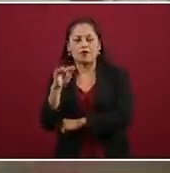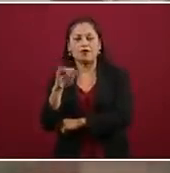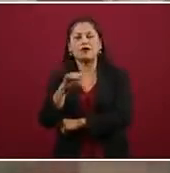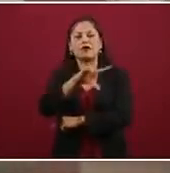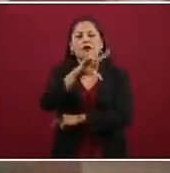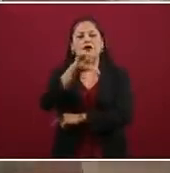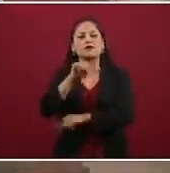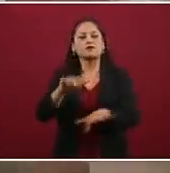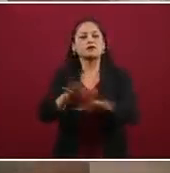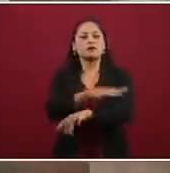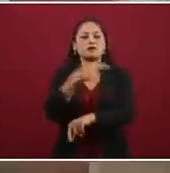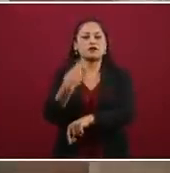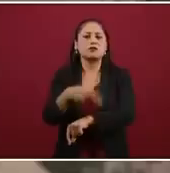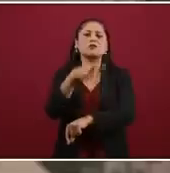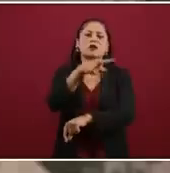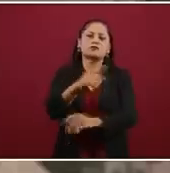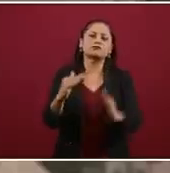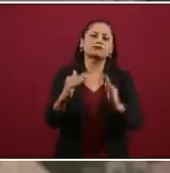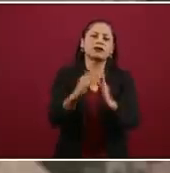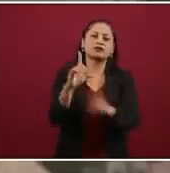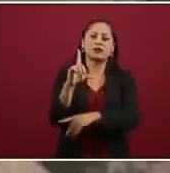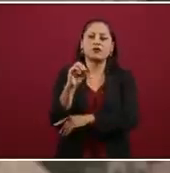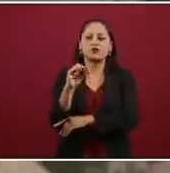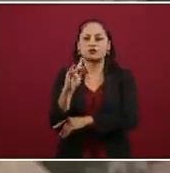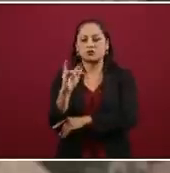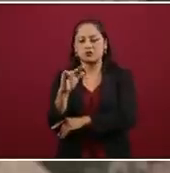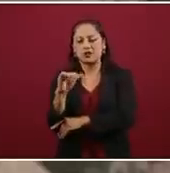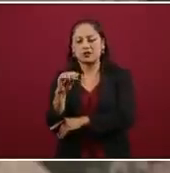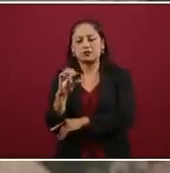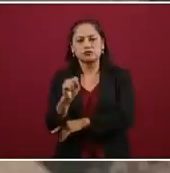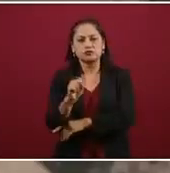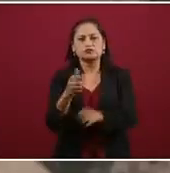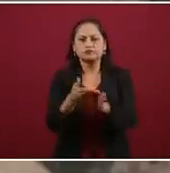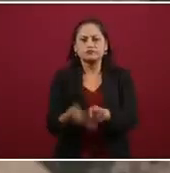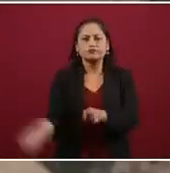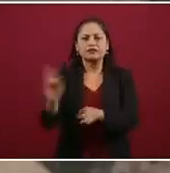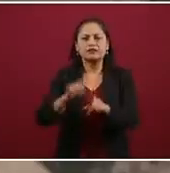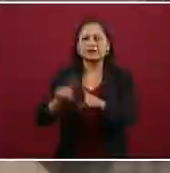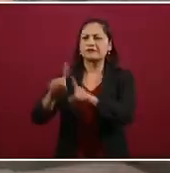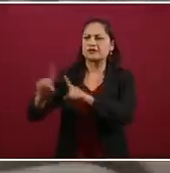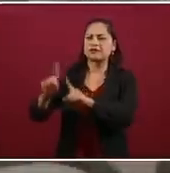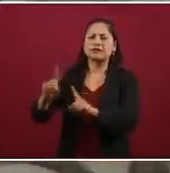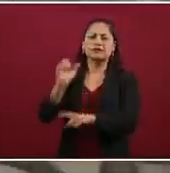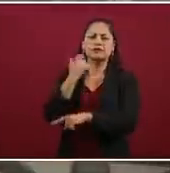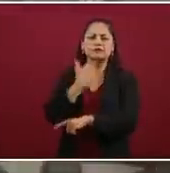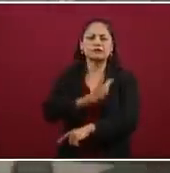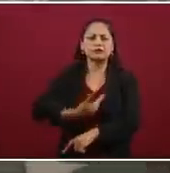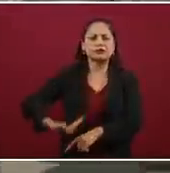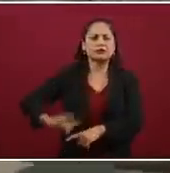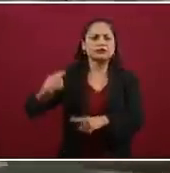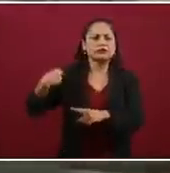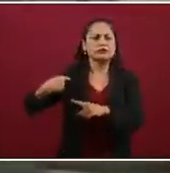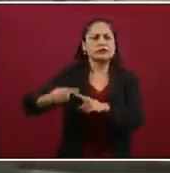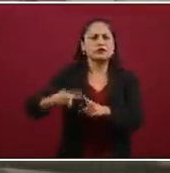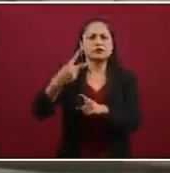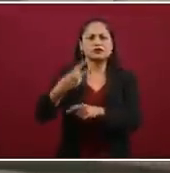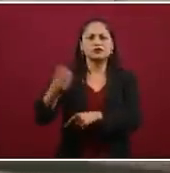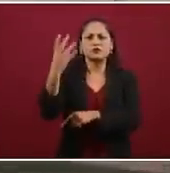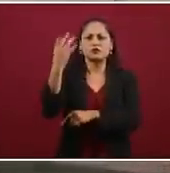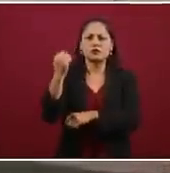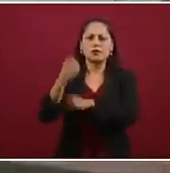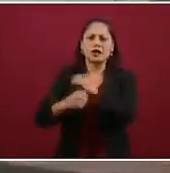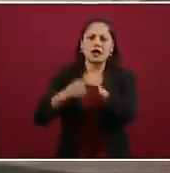como Los Pinos. Así, los presidentes de la República de nuestro país, durante los 209 años como